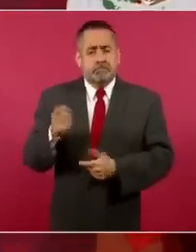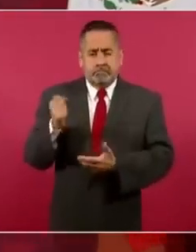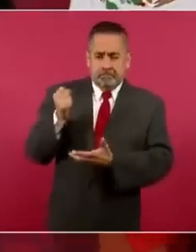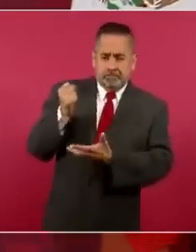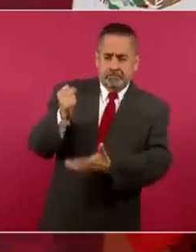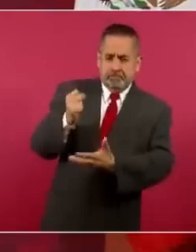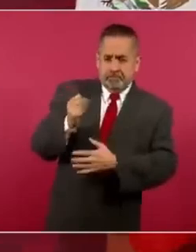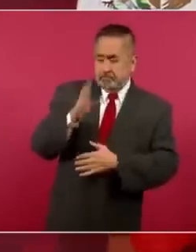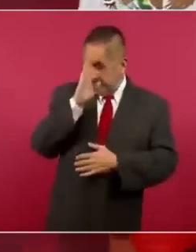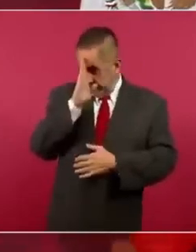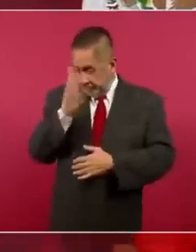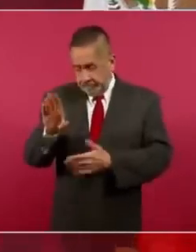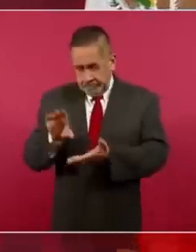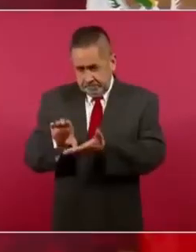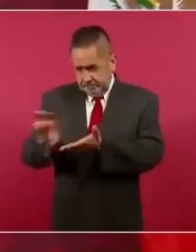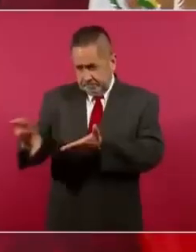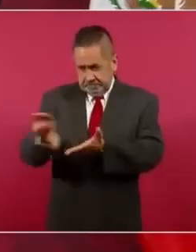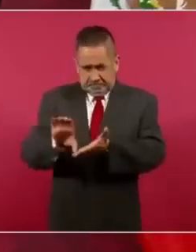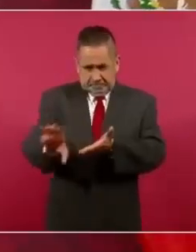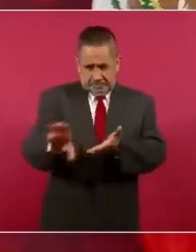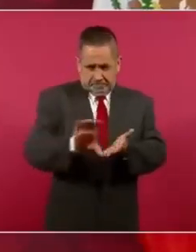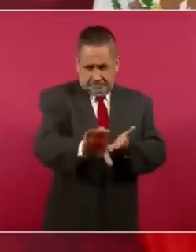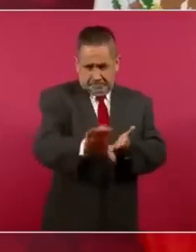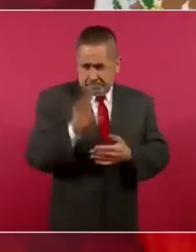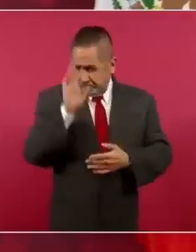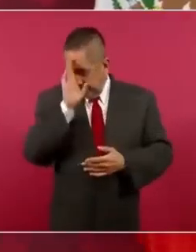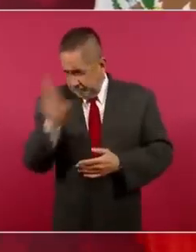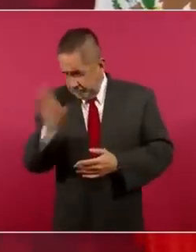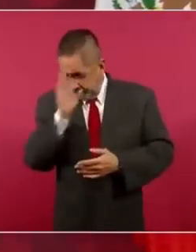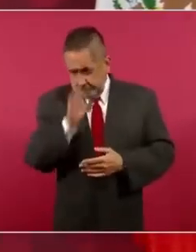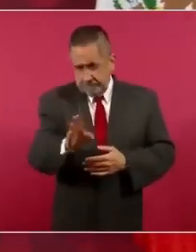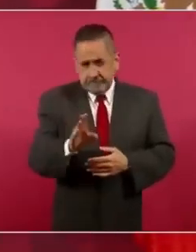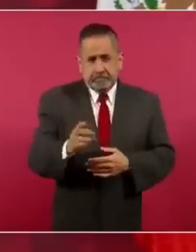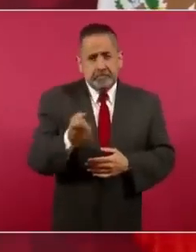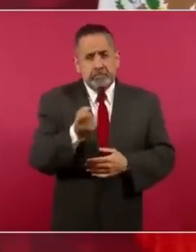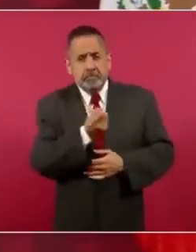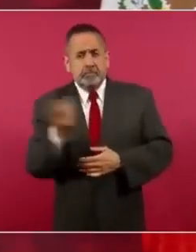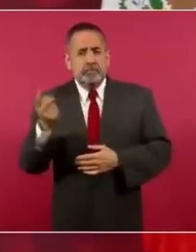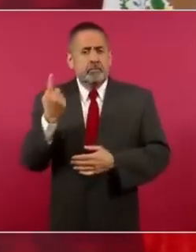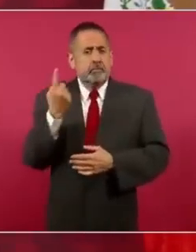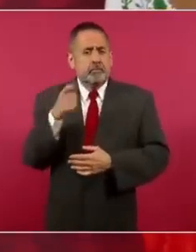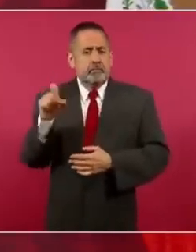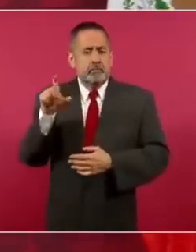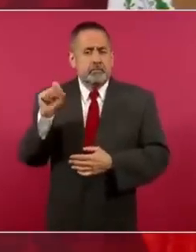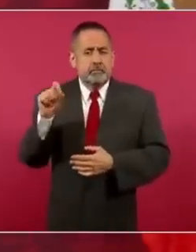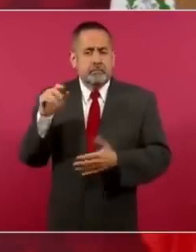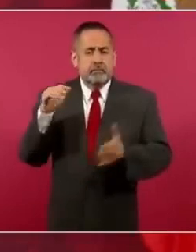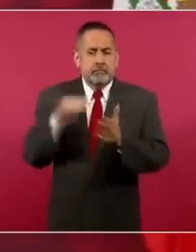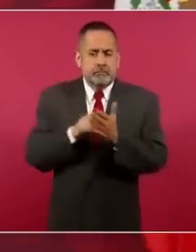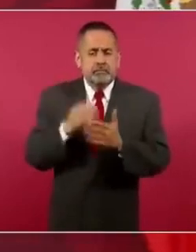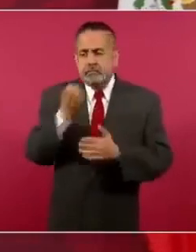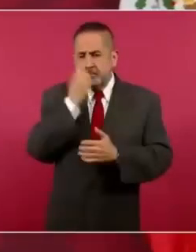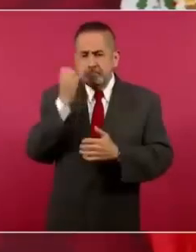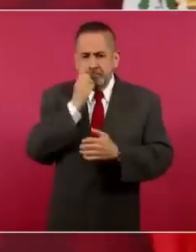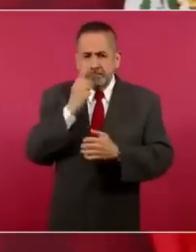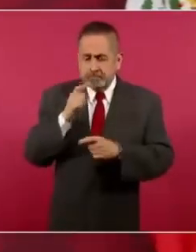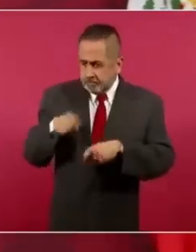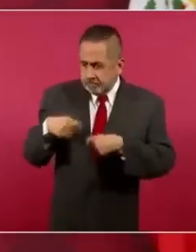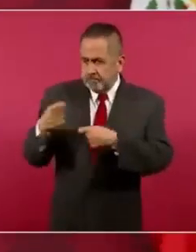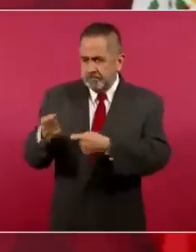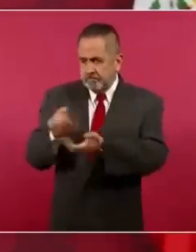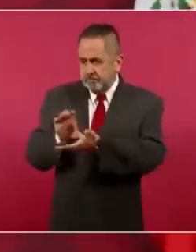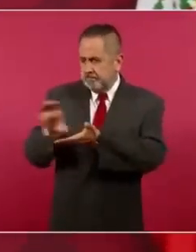presupuesto directo a más de 120 mil escuelas para su